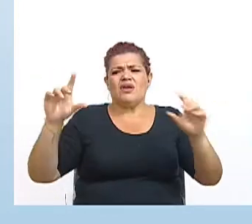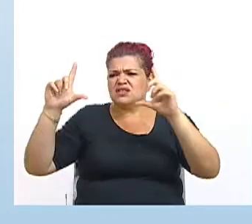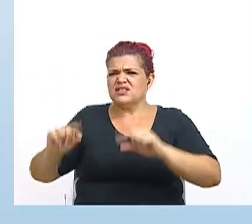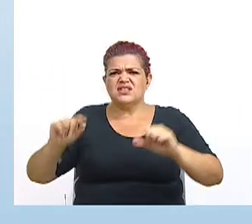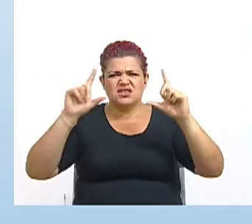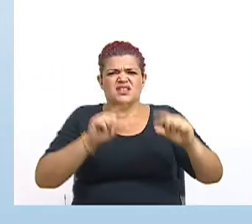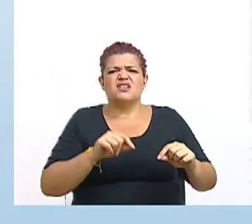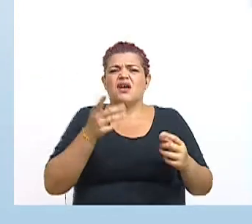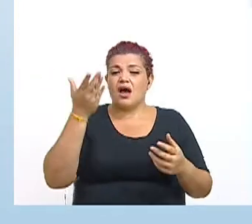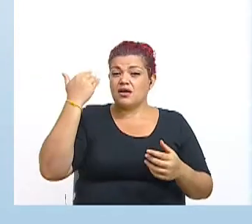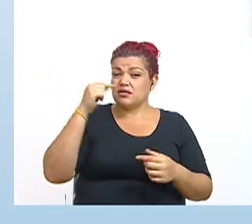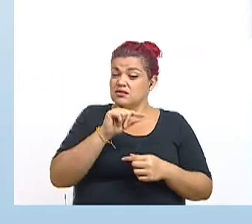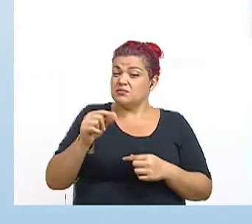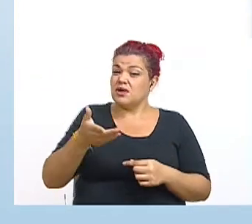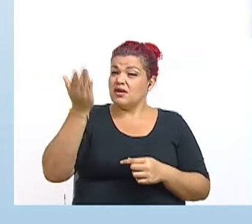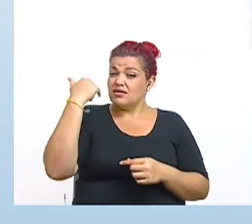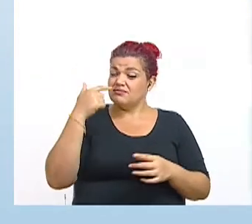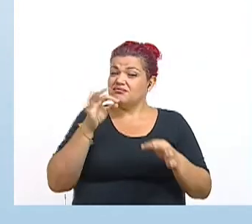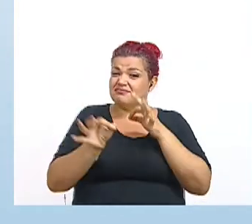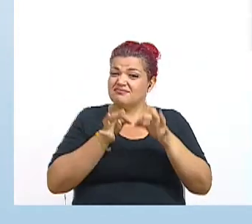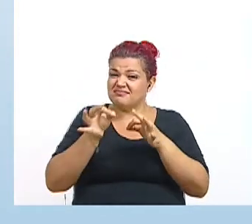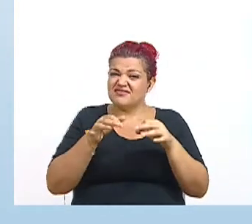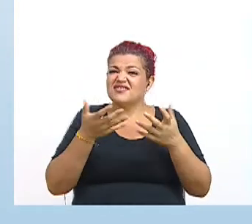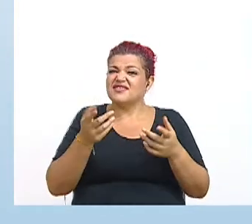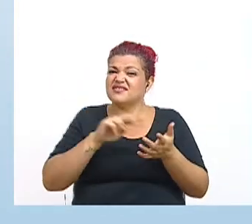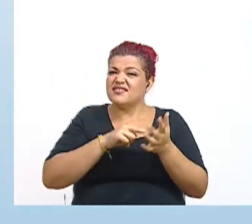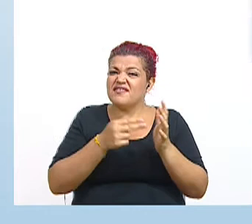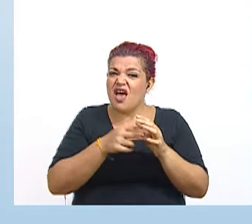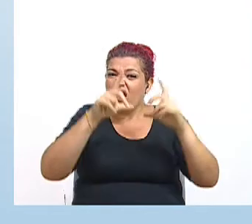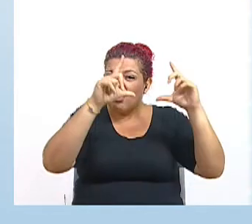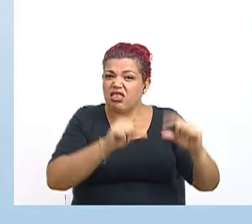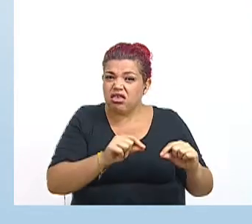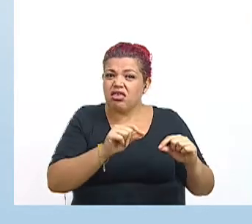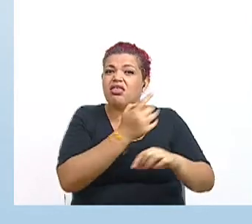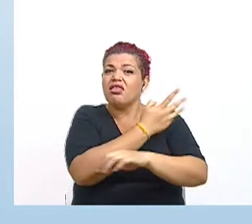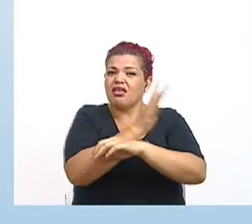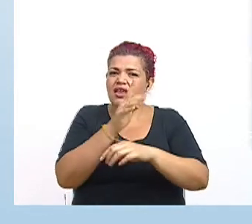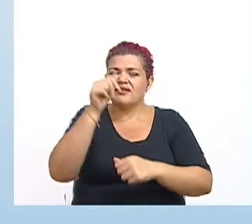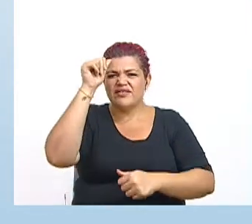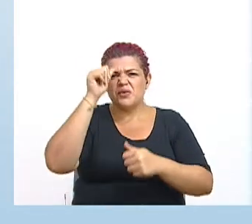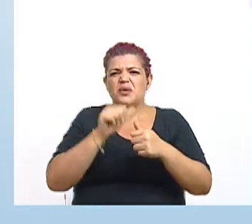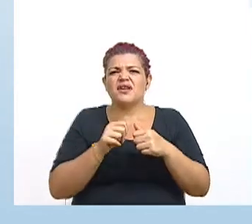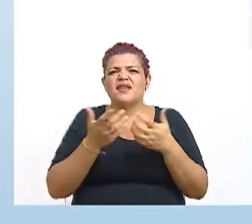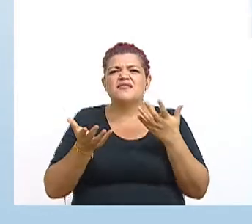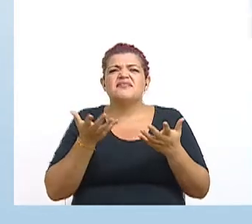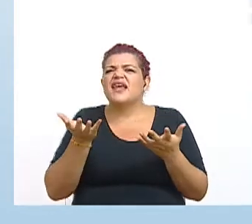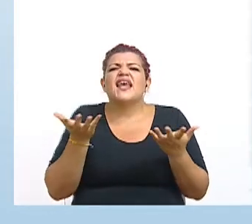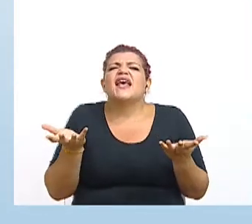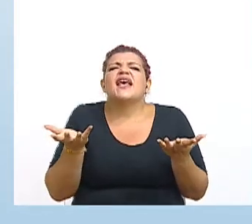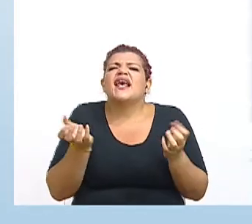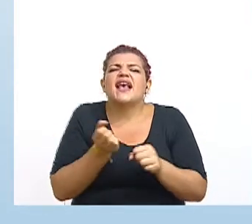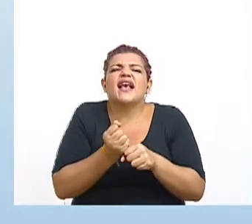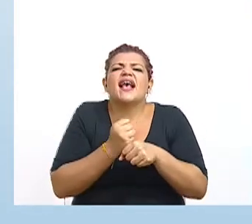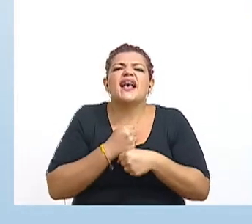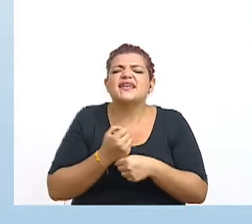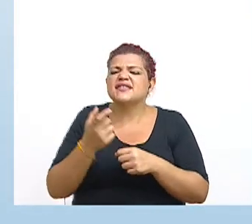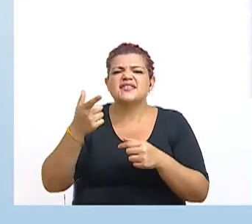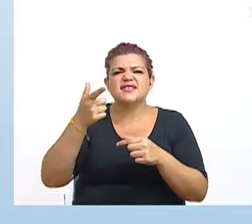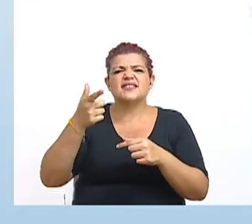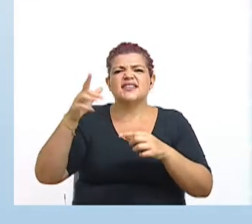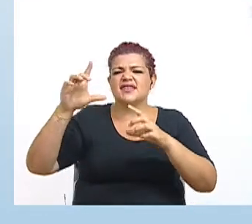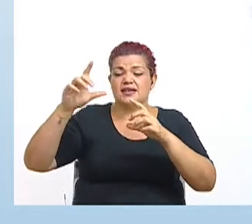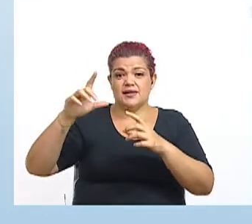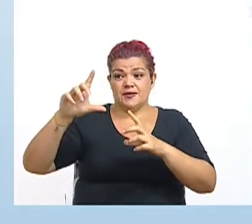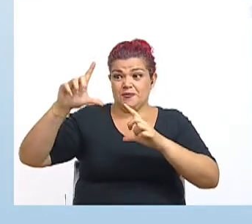huella ecológica y otros conceptos básicos. Recordemos algo de la clase anterior. ¿Qué es la huella ecológica? La huella